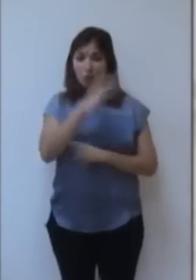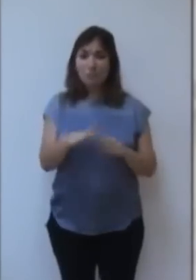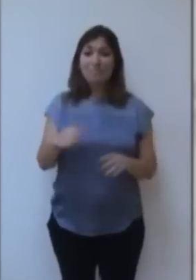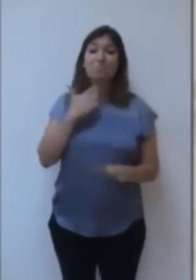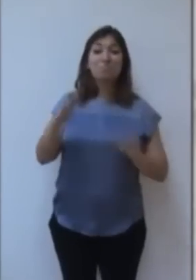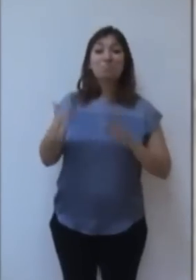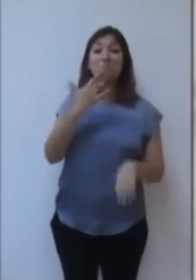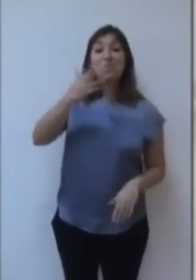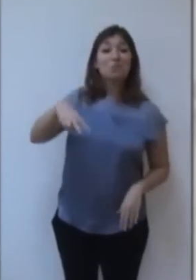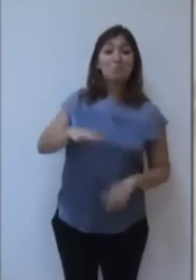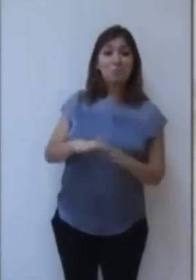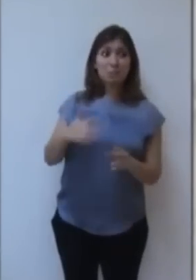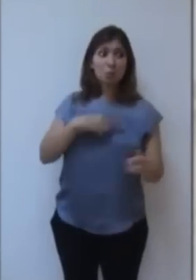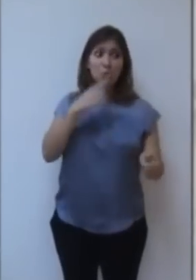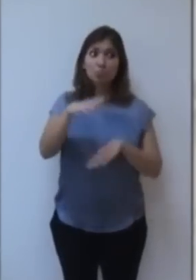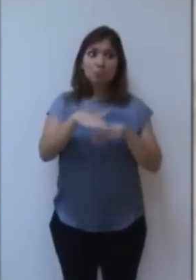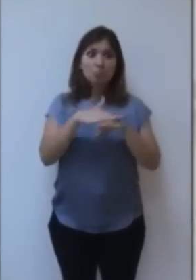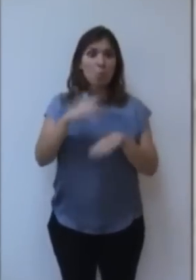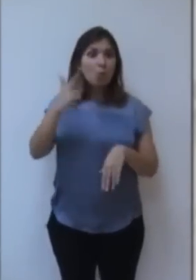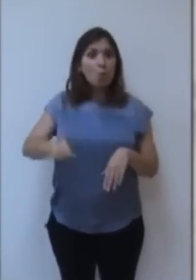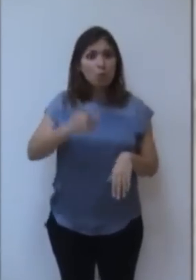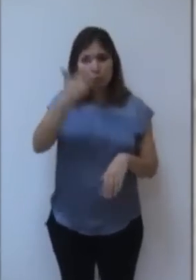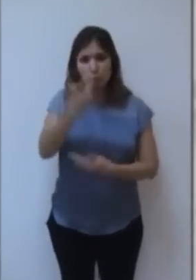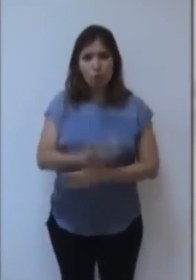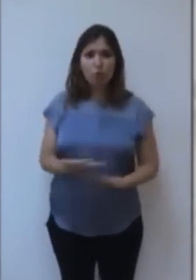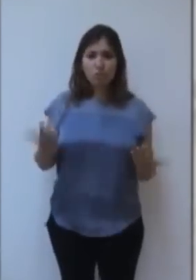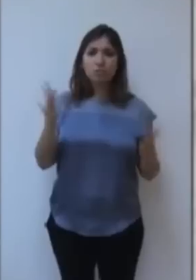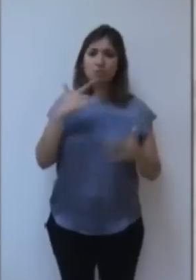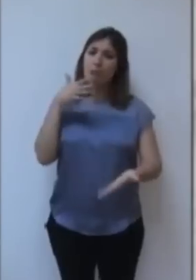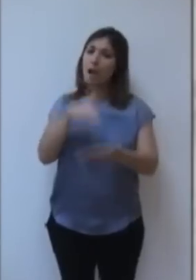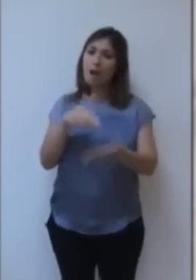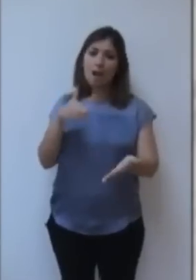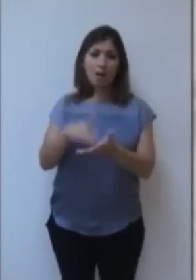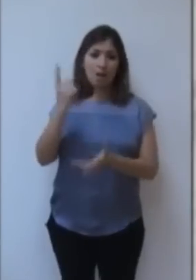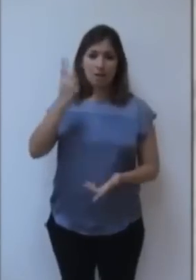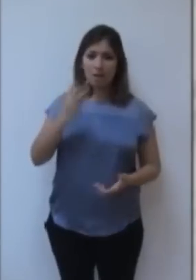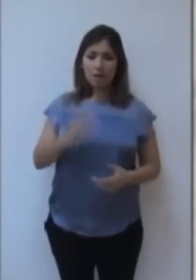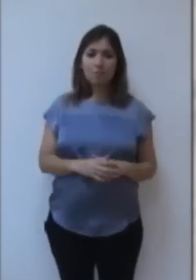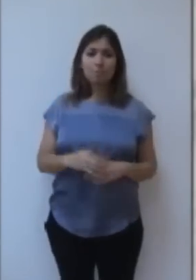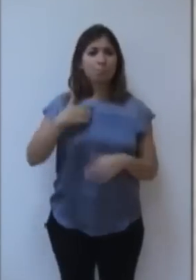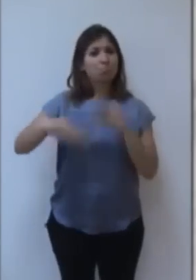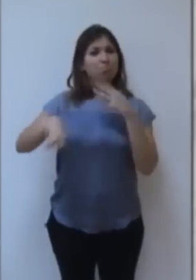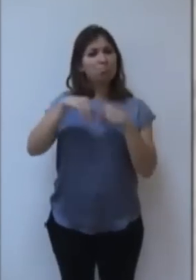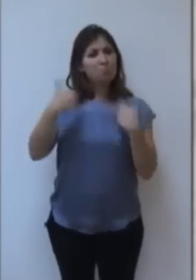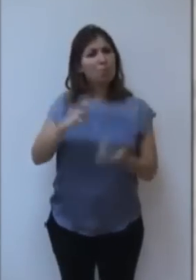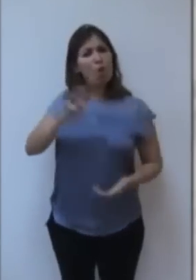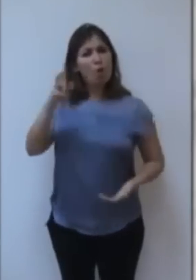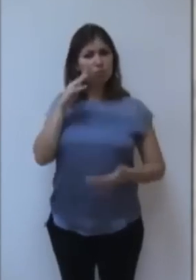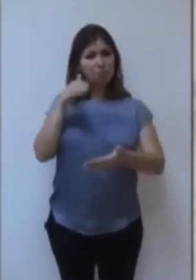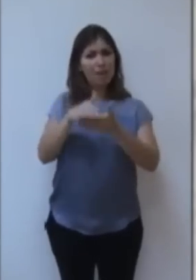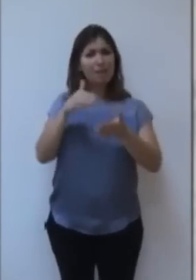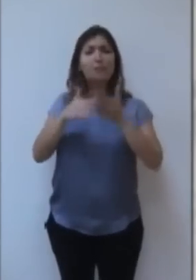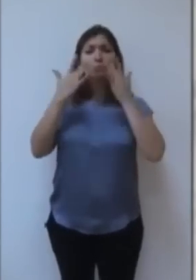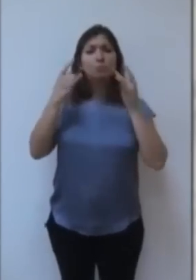que no te puedo garantizar nada. Entonces la verdad es que sí es una barrera. Y luego también yo añadiría otra barrera más a